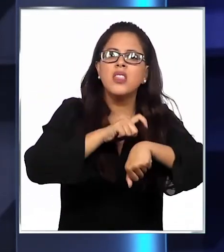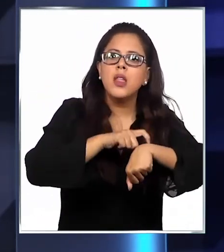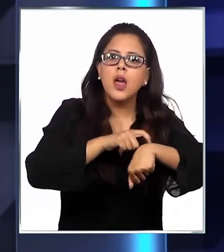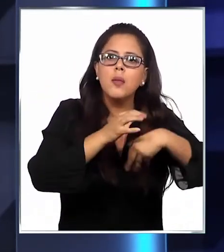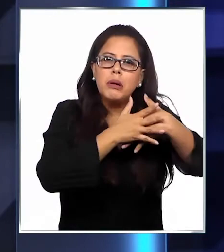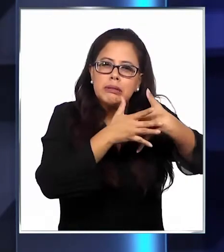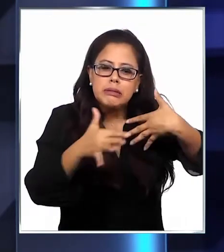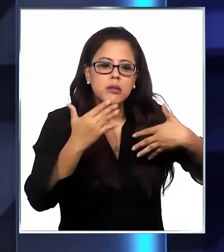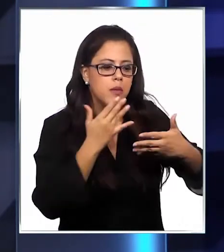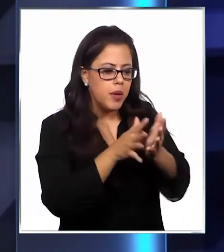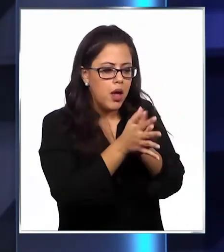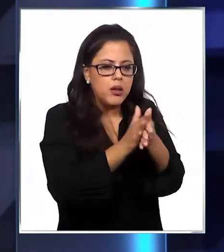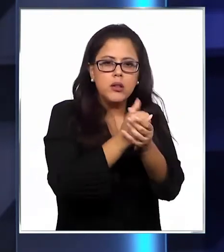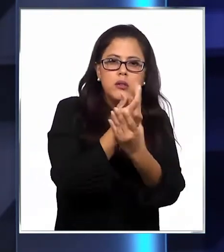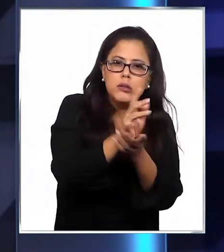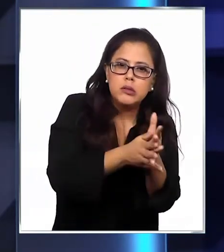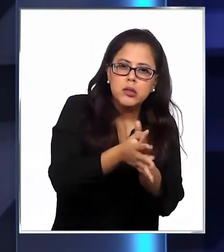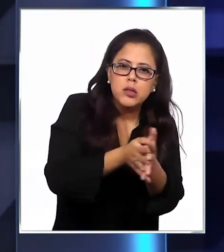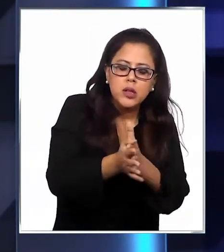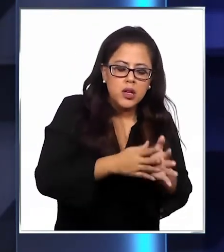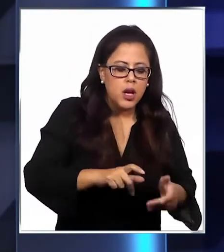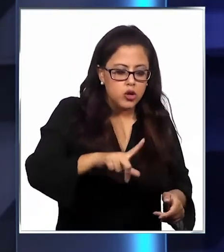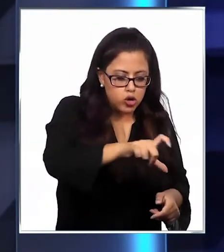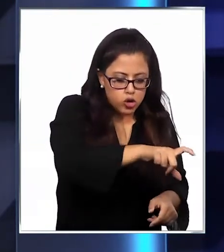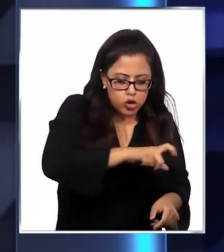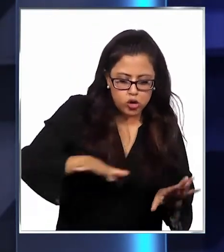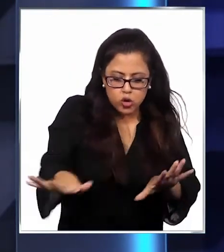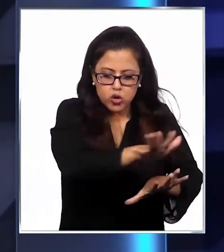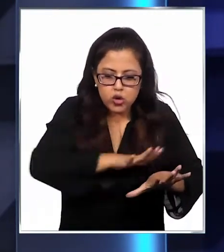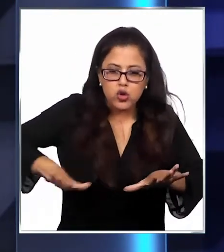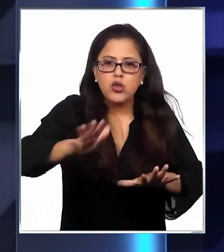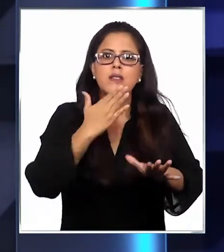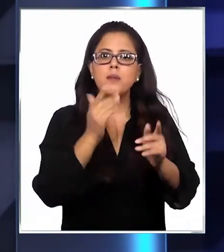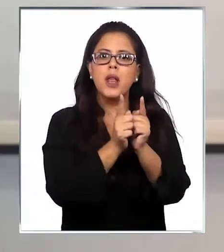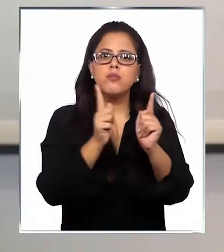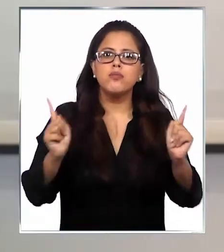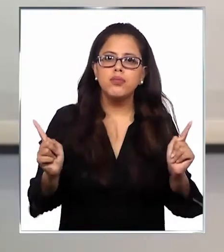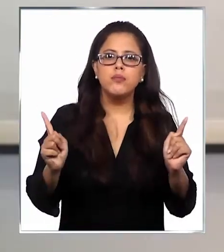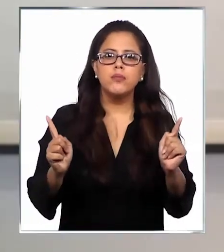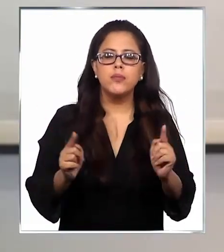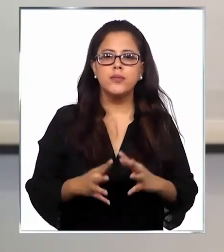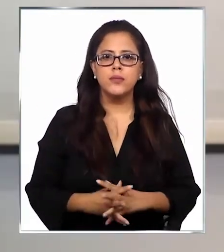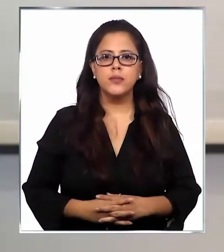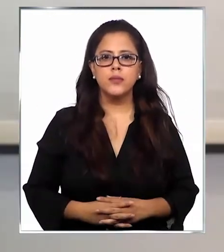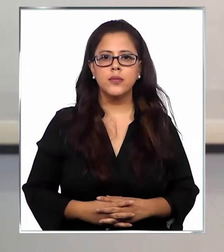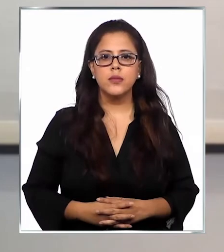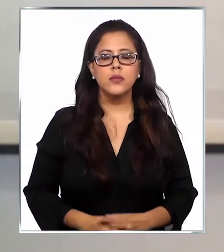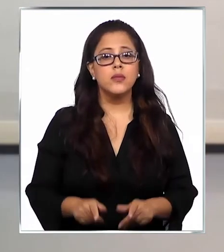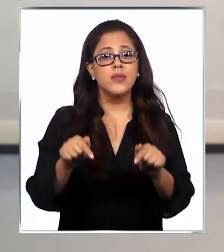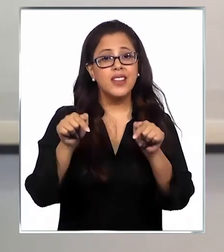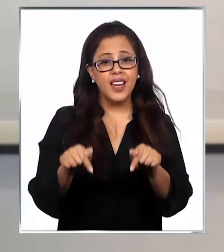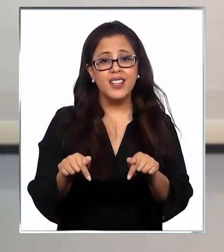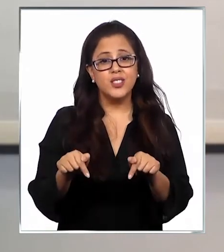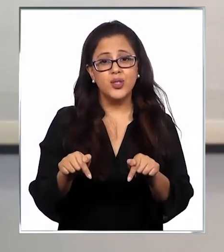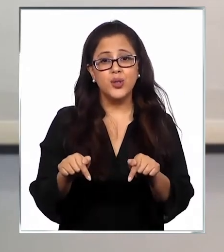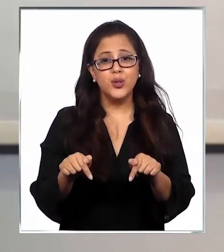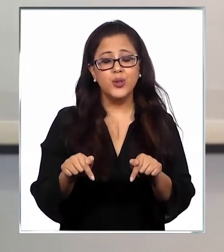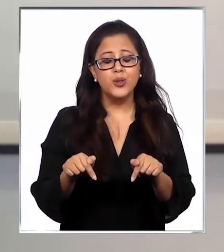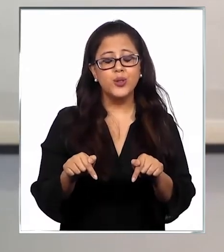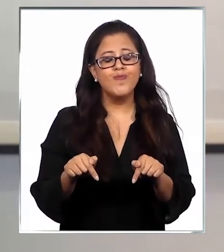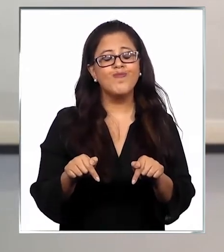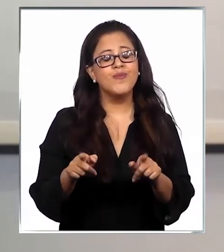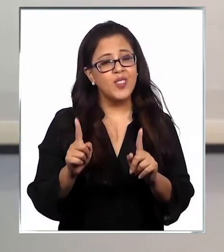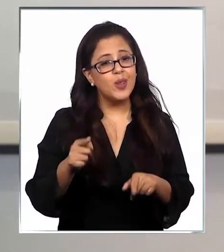lavándose frecuentemente las manos, sanitizando las superficies, manteniendo la distancia física? Yo creo que esas medidas tenemos que hacernos la idea que por lo